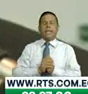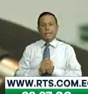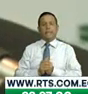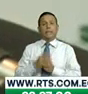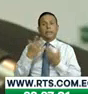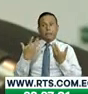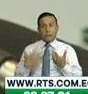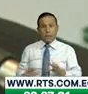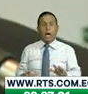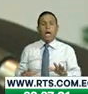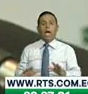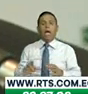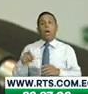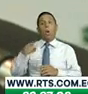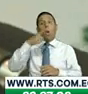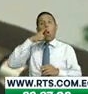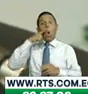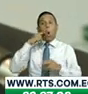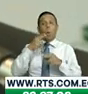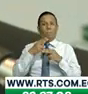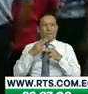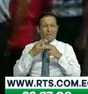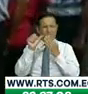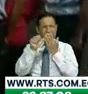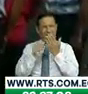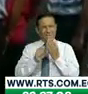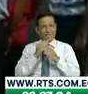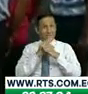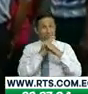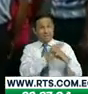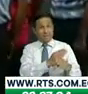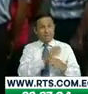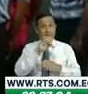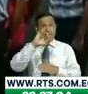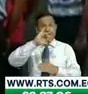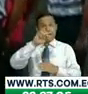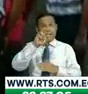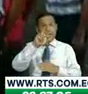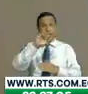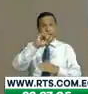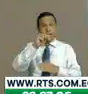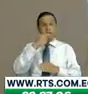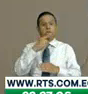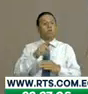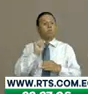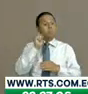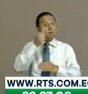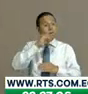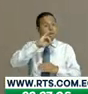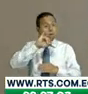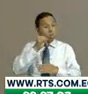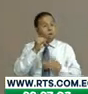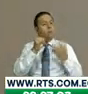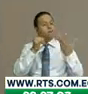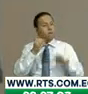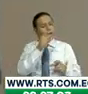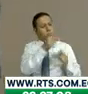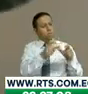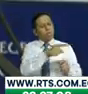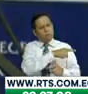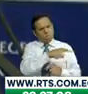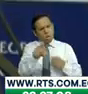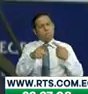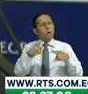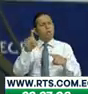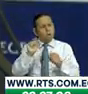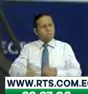el ministro de Defensa Osvaldo Jarrín aseguró que los pensionistas a partir de este jueves podrán cobrar el dinero correspondiente al mes de mayo.